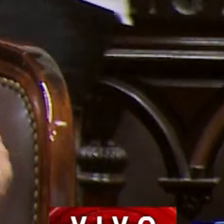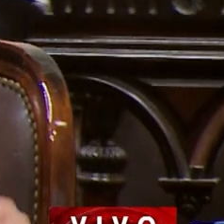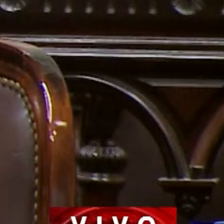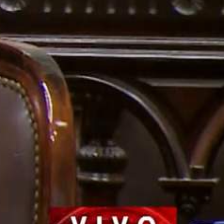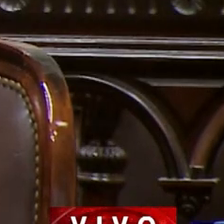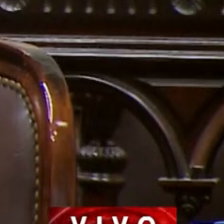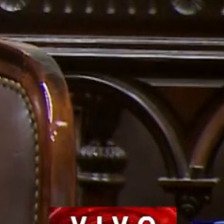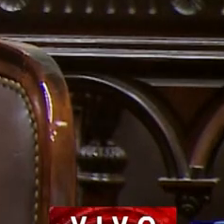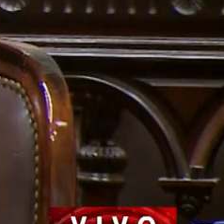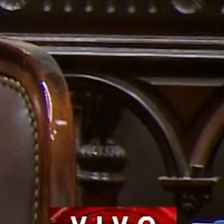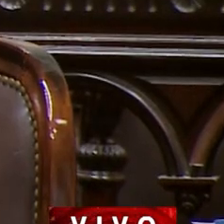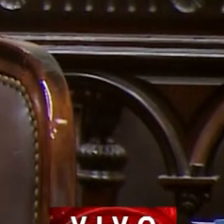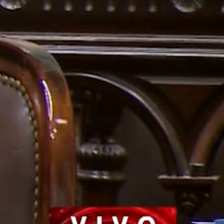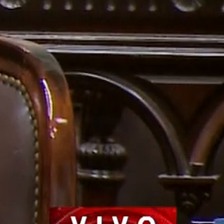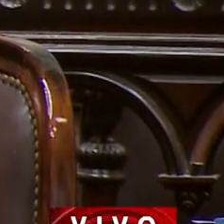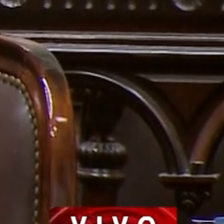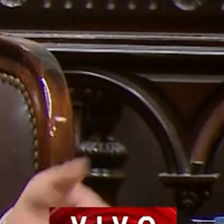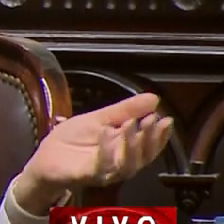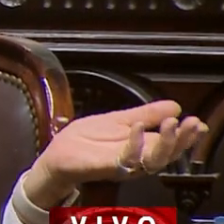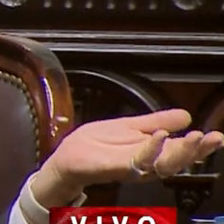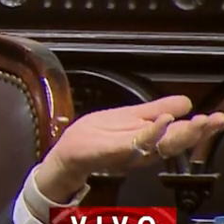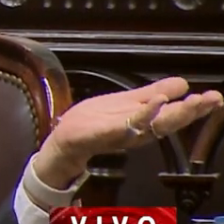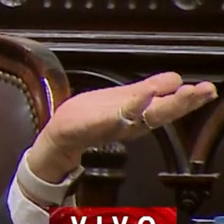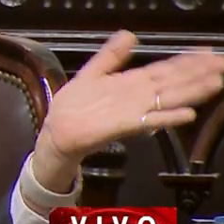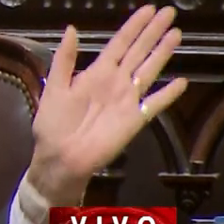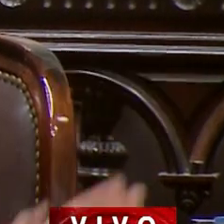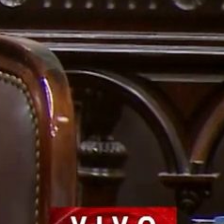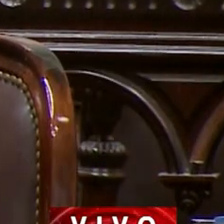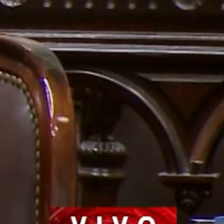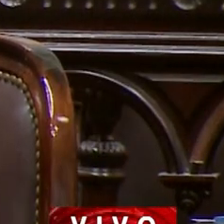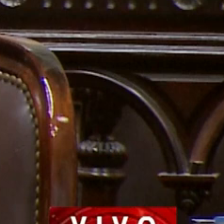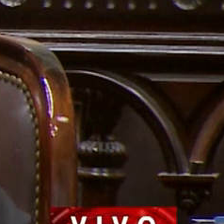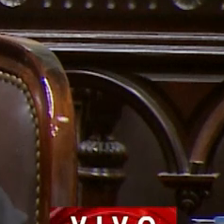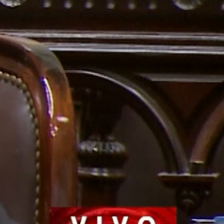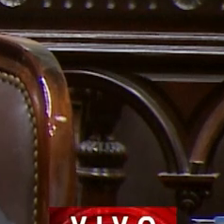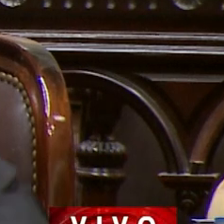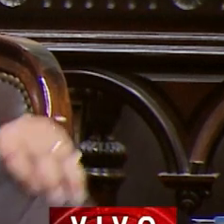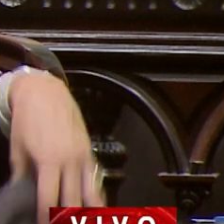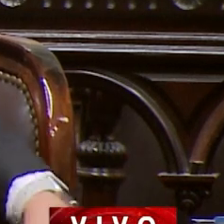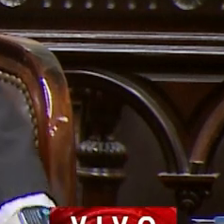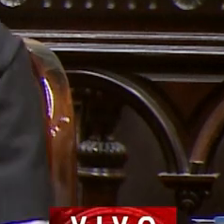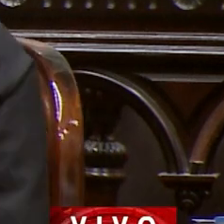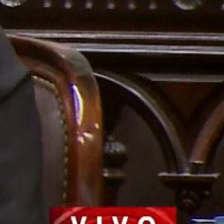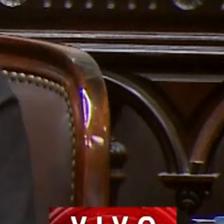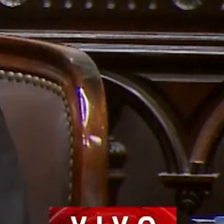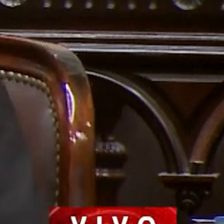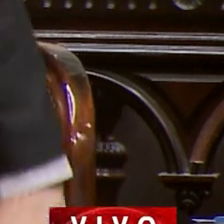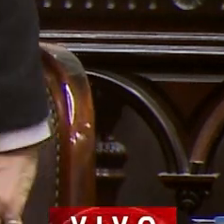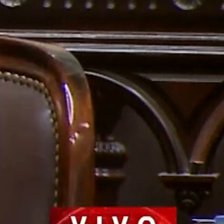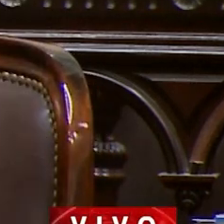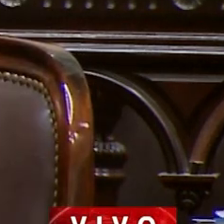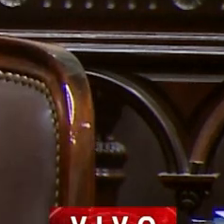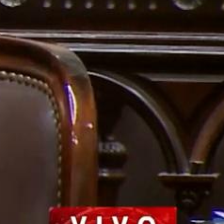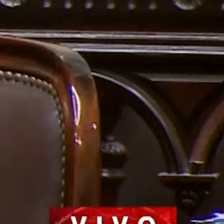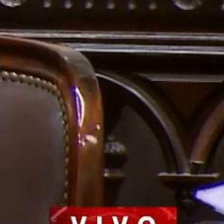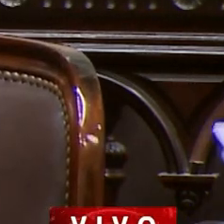Gracias, señor. Diputada, si se puede cambiar de banca porque se le tildó el sistema. Ahí está, ahí la diputada.